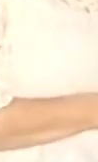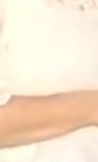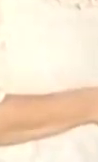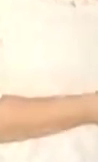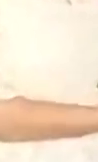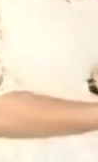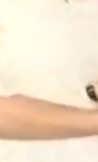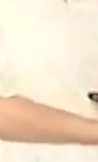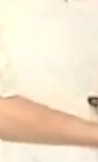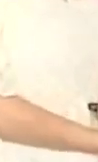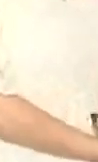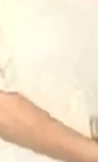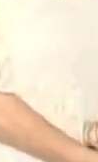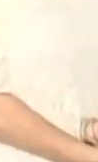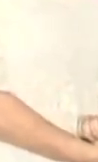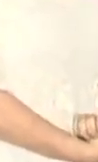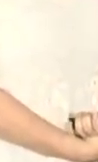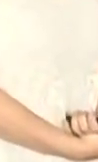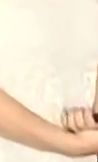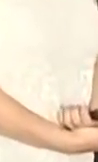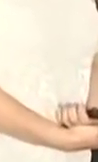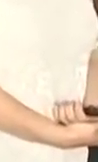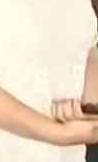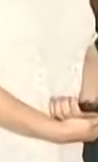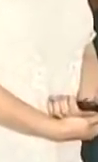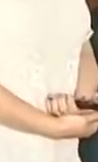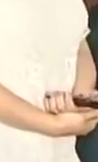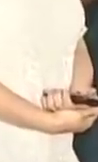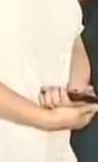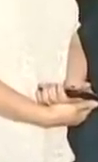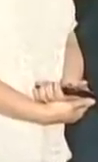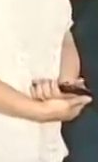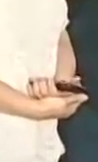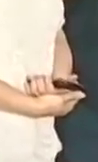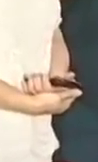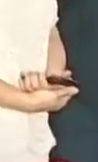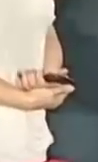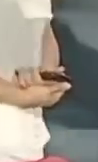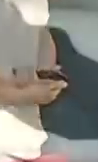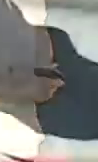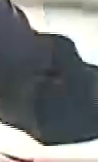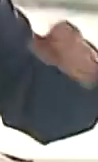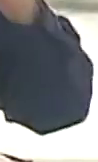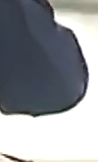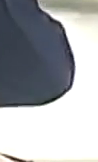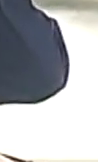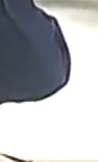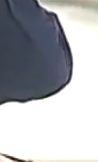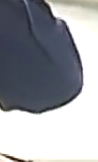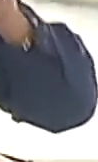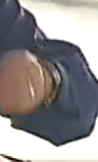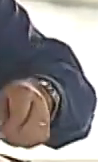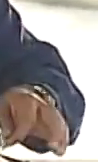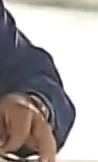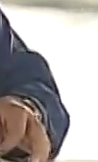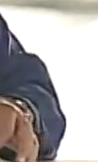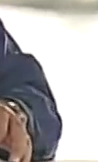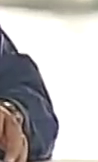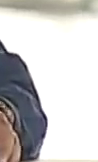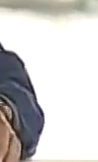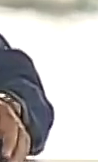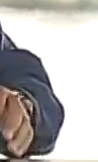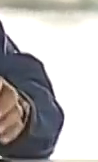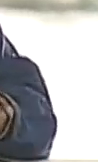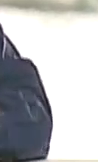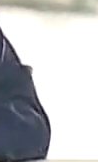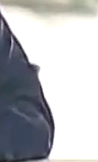¡Tambor, tambor! ¡Que viva San Juan! ¡Tambor, tambor que suena! ¡Tambor que vibra! ¡Saludos